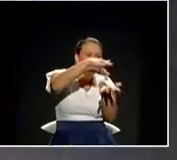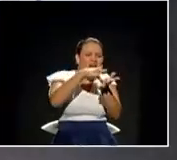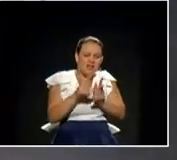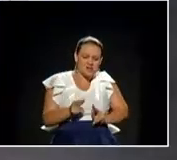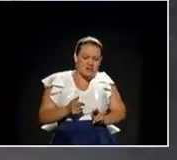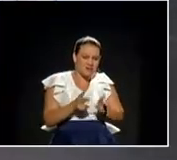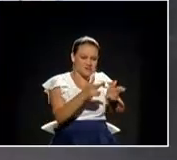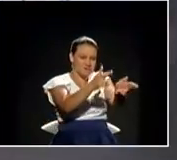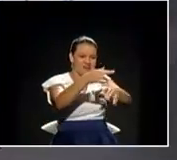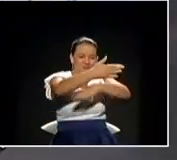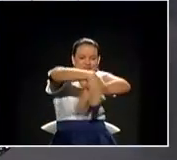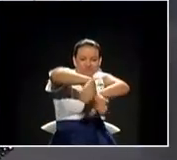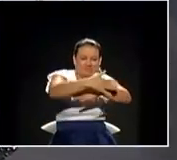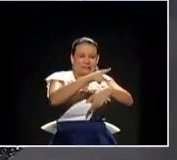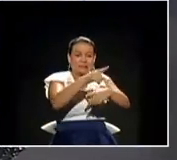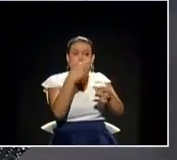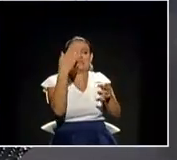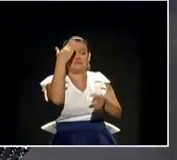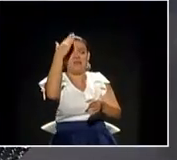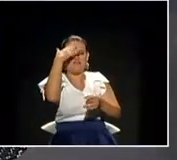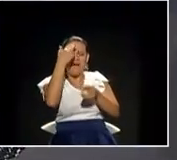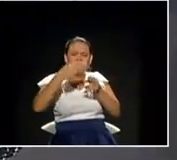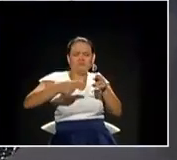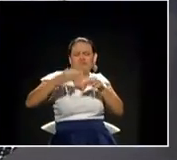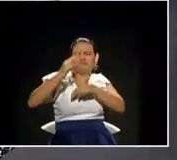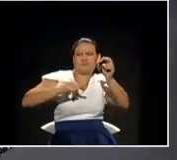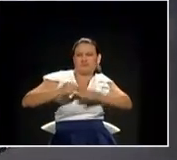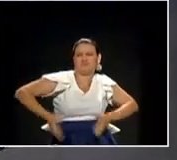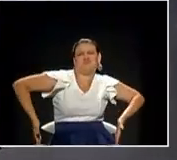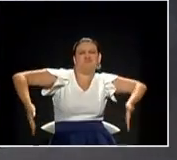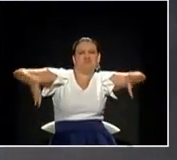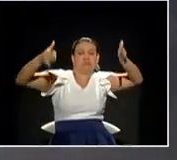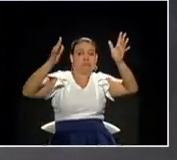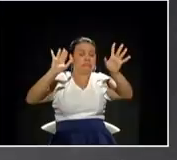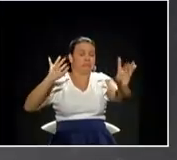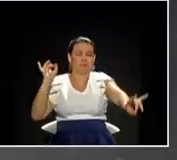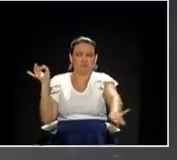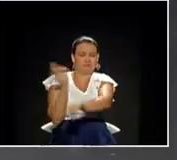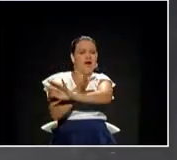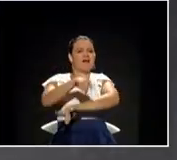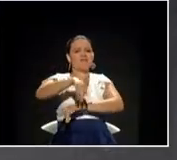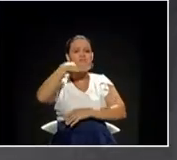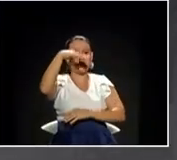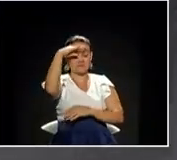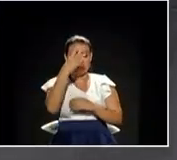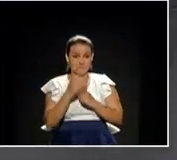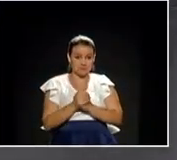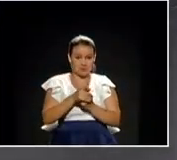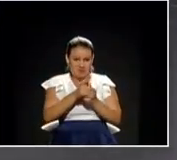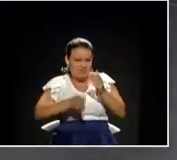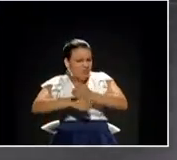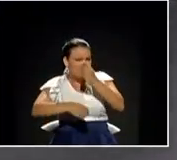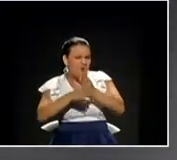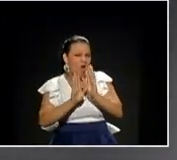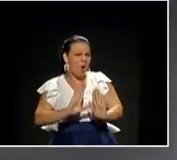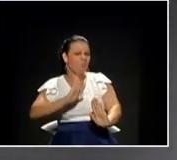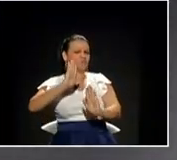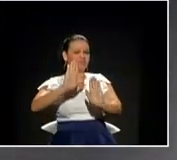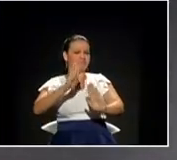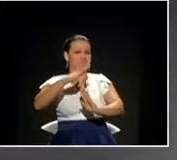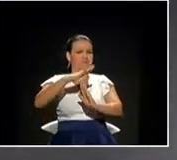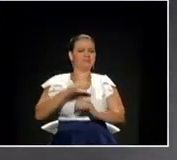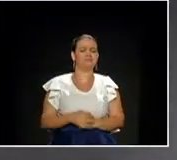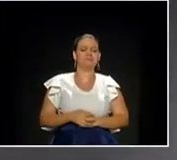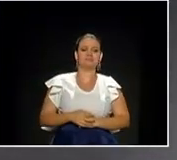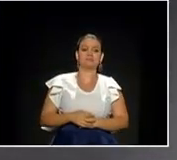que componen el mega proyecto de renovación urbana uno de los más importantes para los medinenses esto va a continuar lección también proyecto de parques del